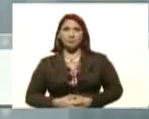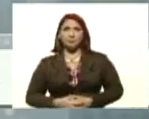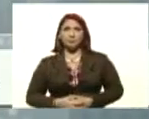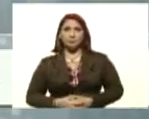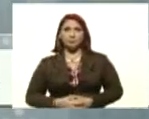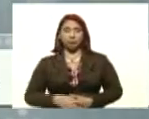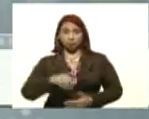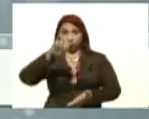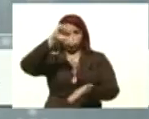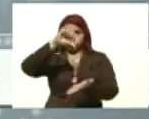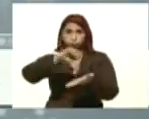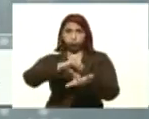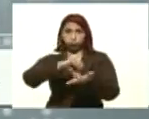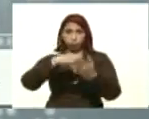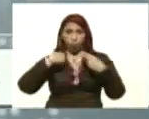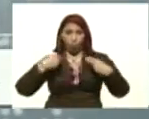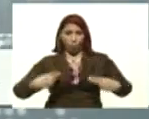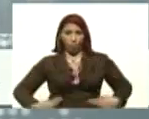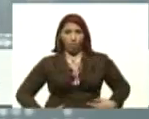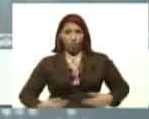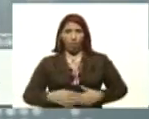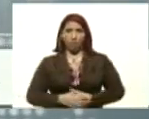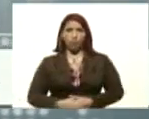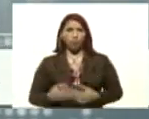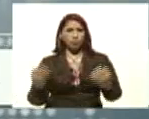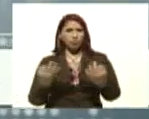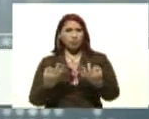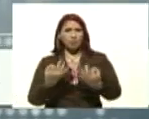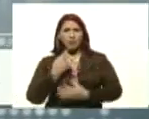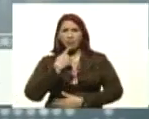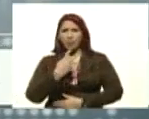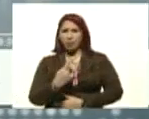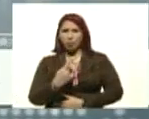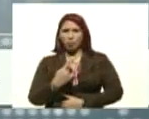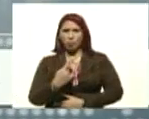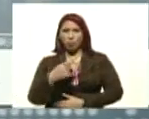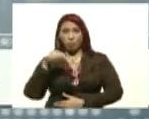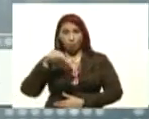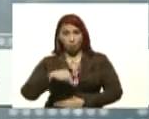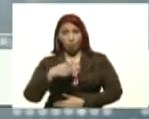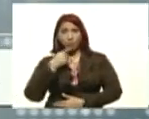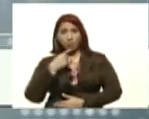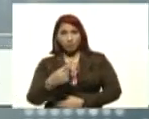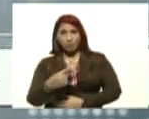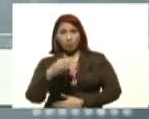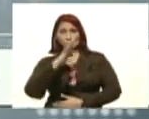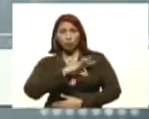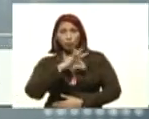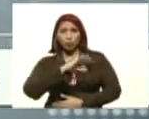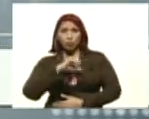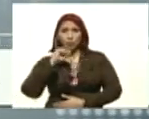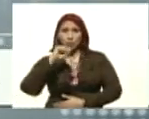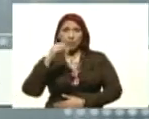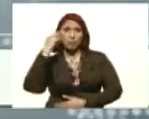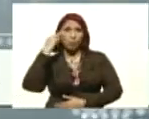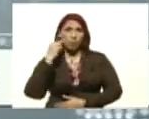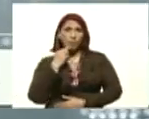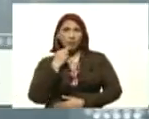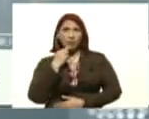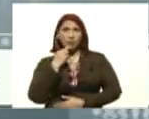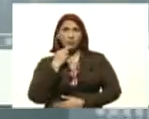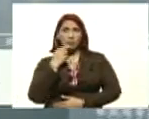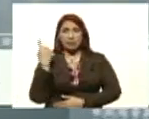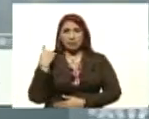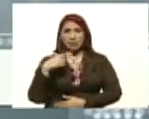el centro al ser humano, siempre se dijo, hoy decimos en el socialismo bolivariano, ponemos en